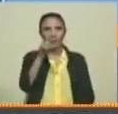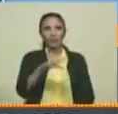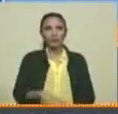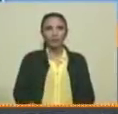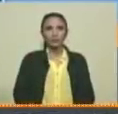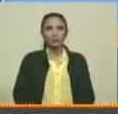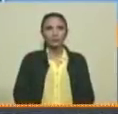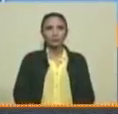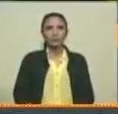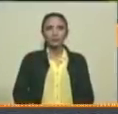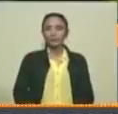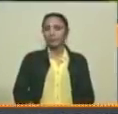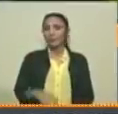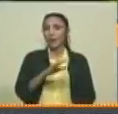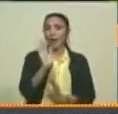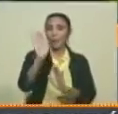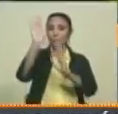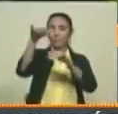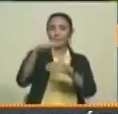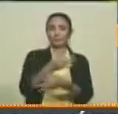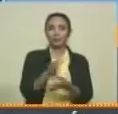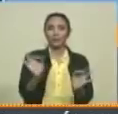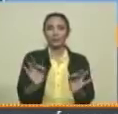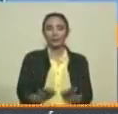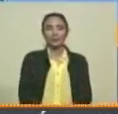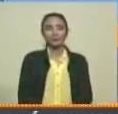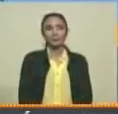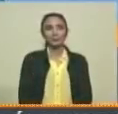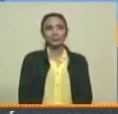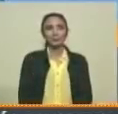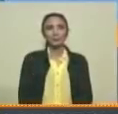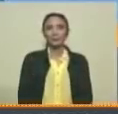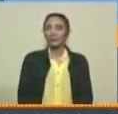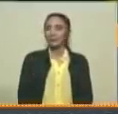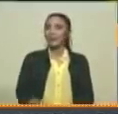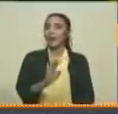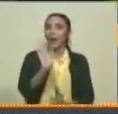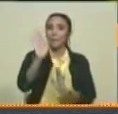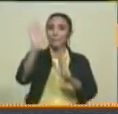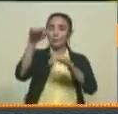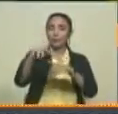Demasiado Golden State, ¿verdad? Demasiado equipo, meten todas de tres.